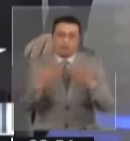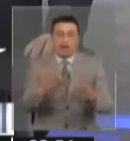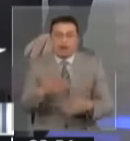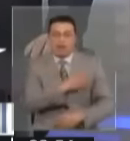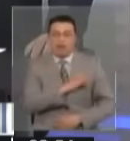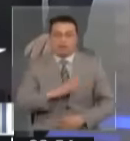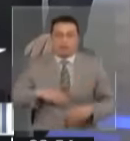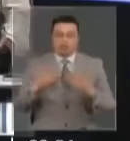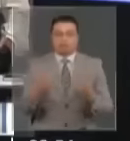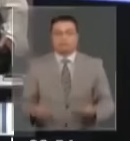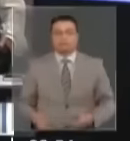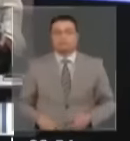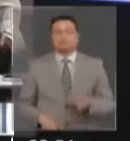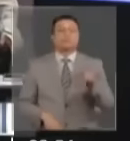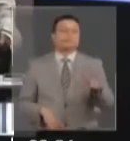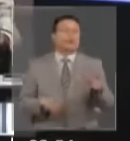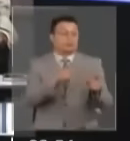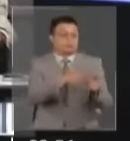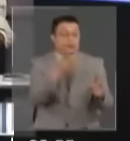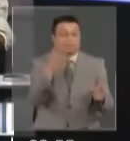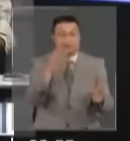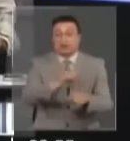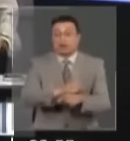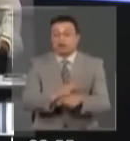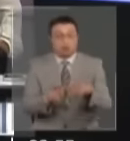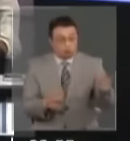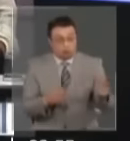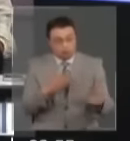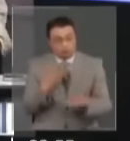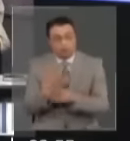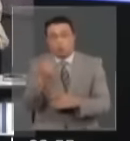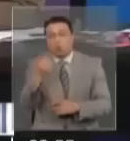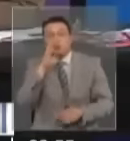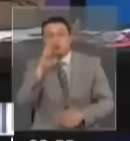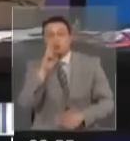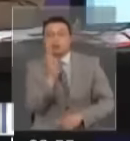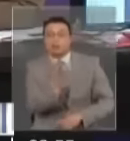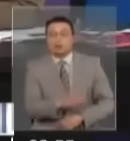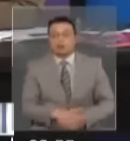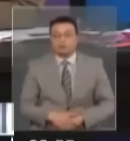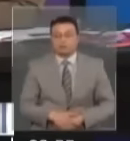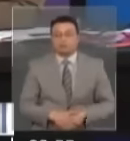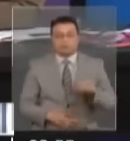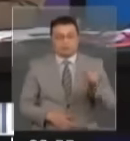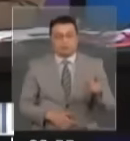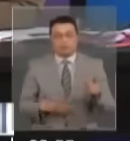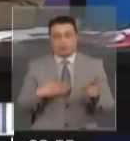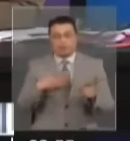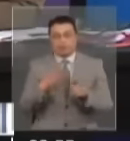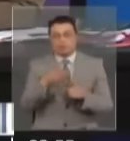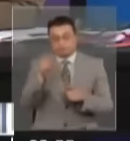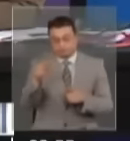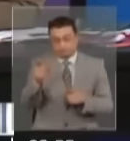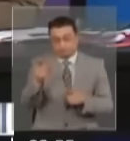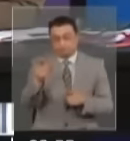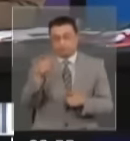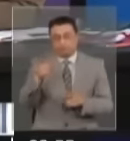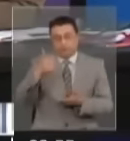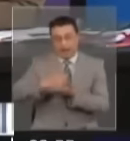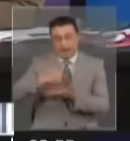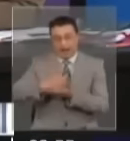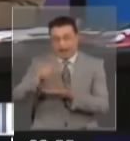Ok, muchas gracias. Elia Molina, 30 segundos para interpelar y un minuto para quien conteste. Voy a interpelar al